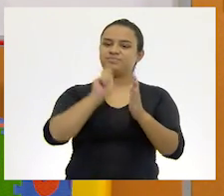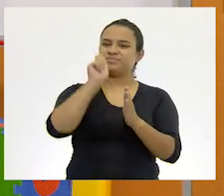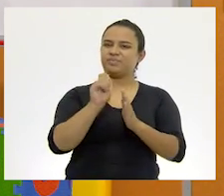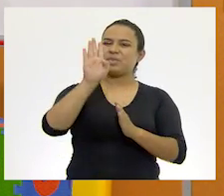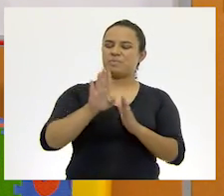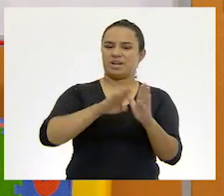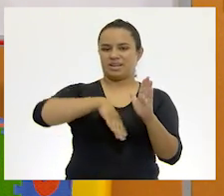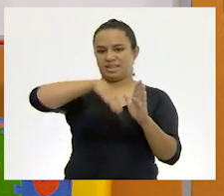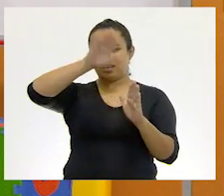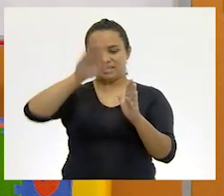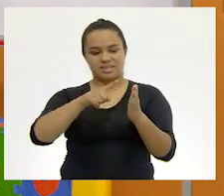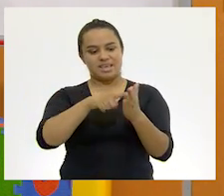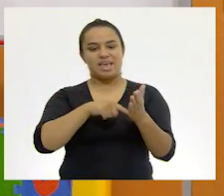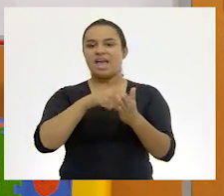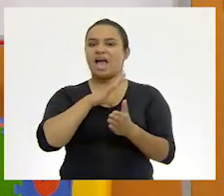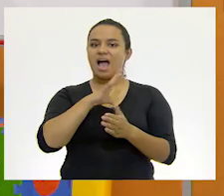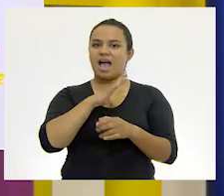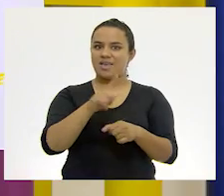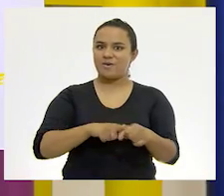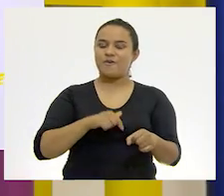brochas que se inundan de color.